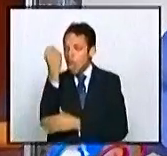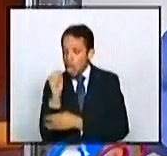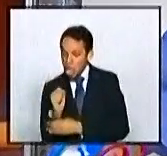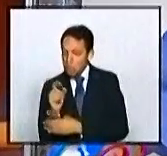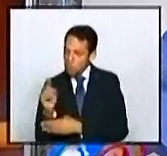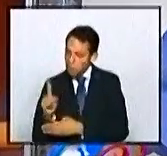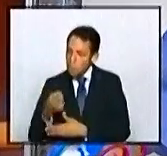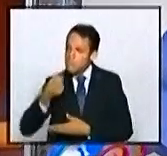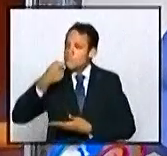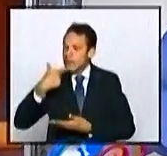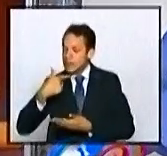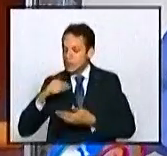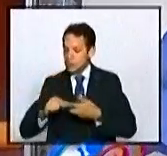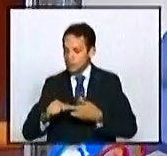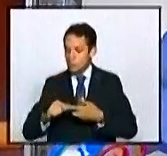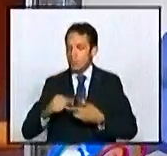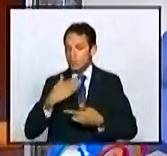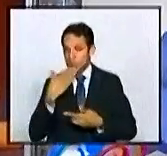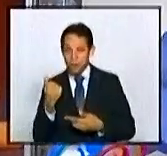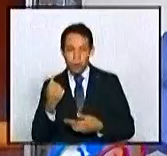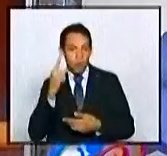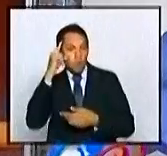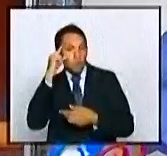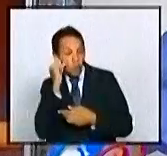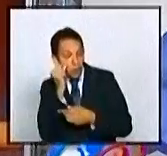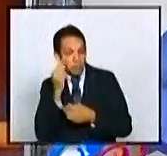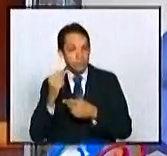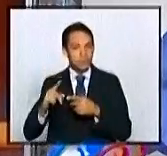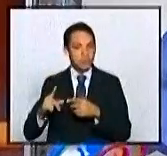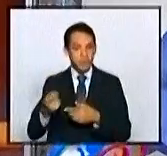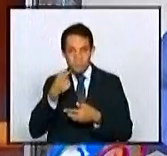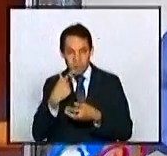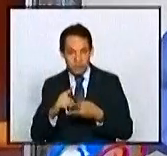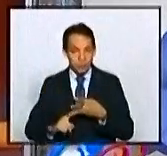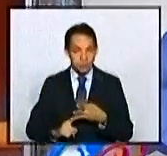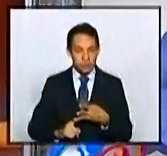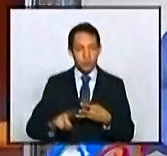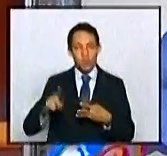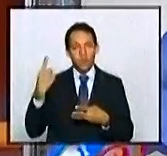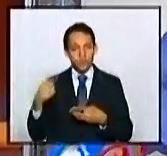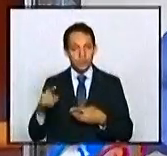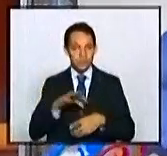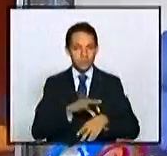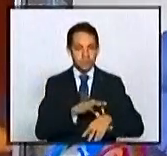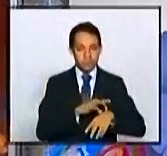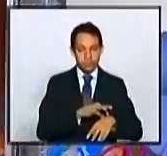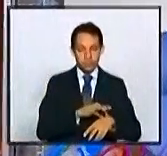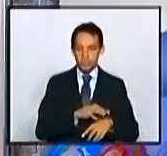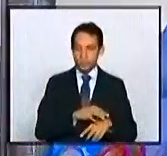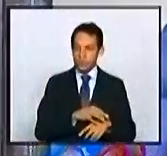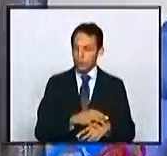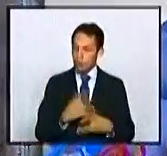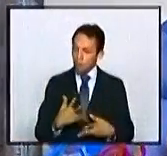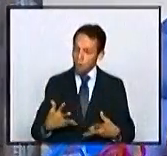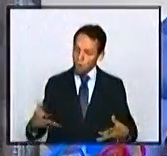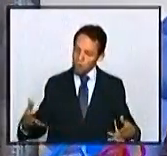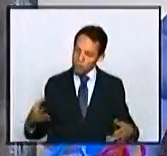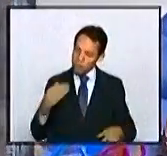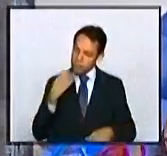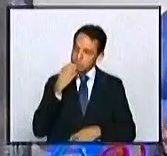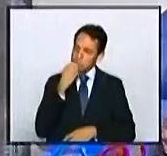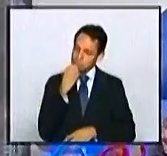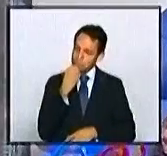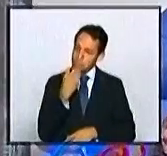un antiácido y un producto para dormir. Si hubiera sido un médico que haga medicina alternativa, seguramente